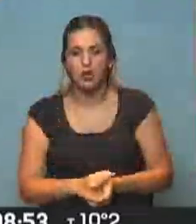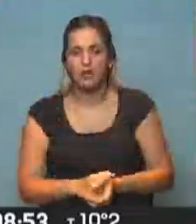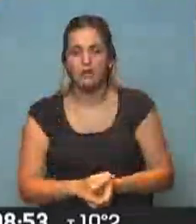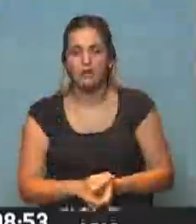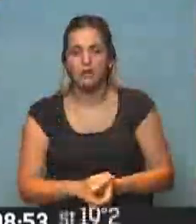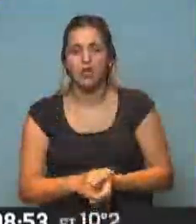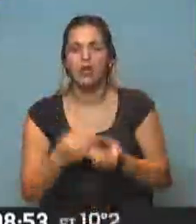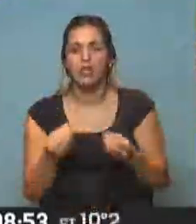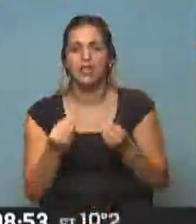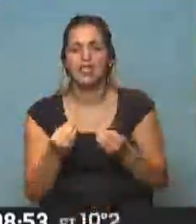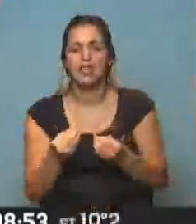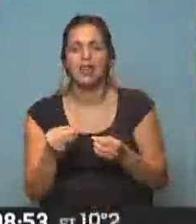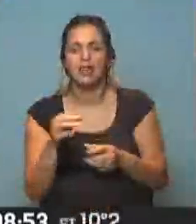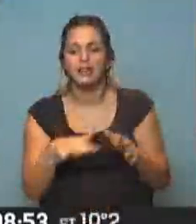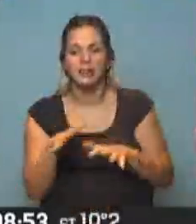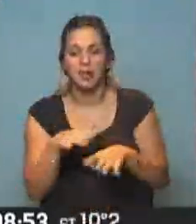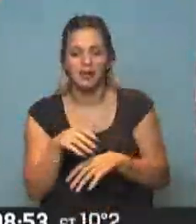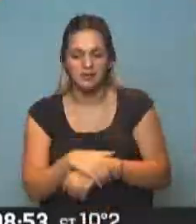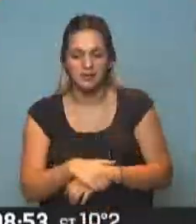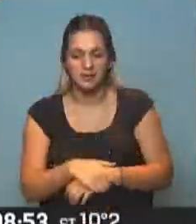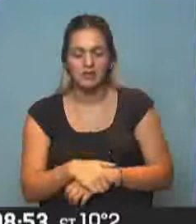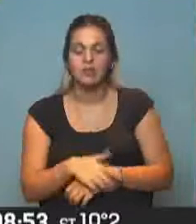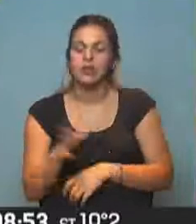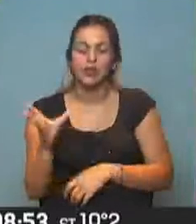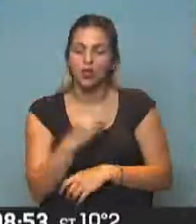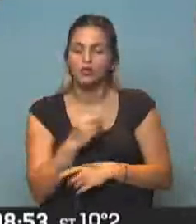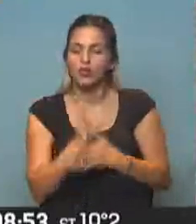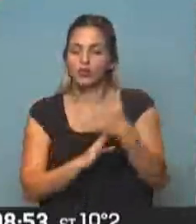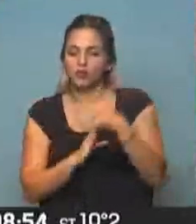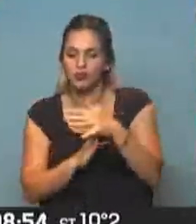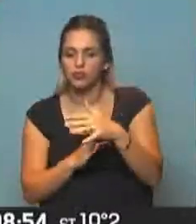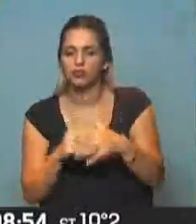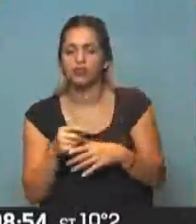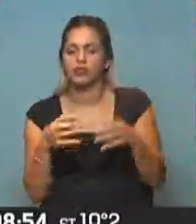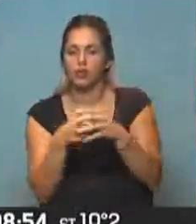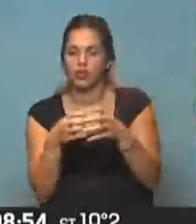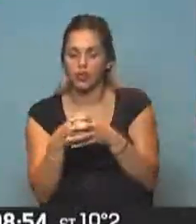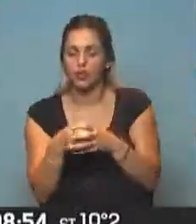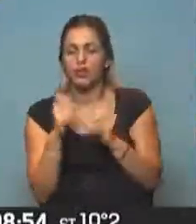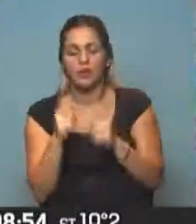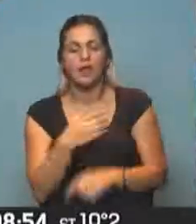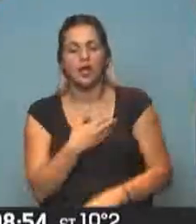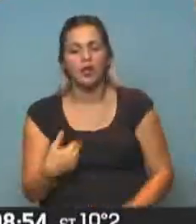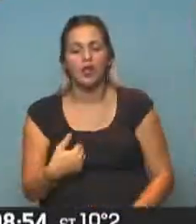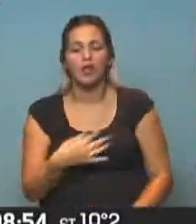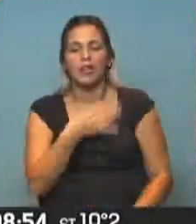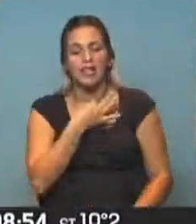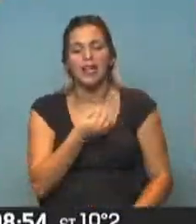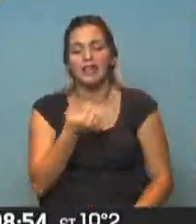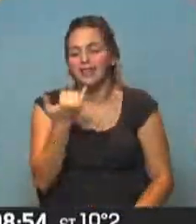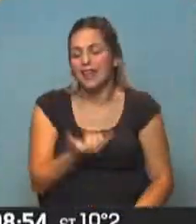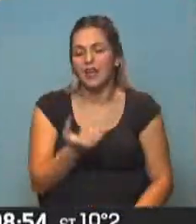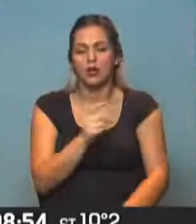lo que sucede con todos los líderes de los partidos peronistas gobernadores inclusive que quieren una cuota del poder